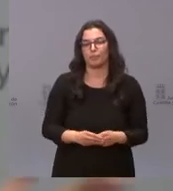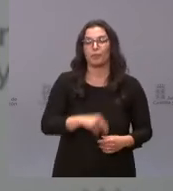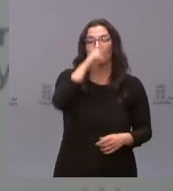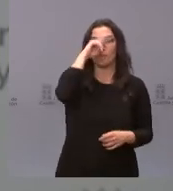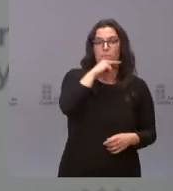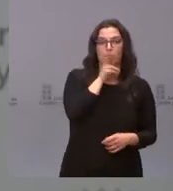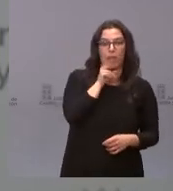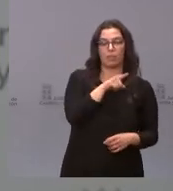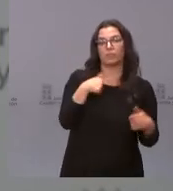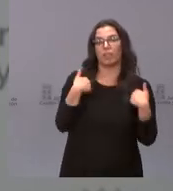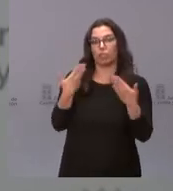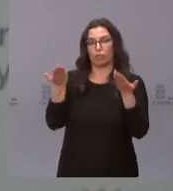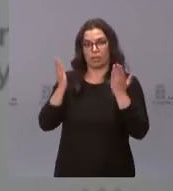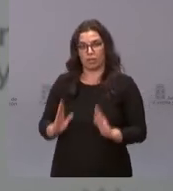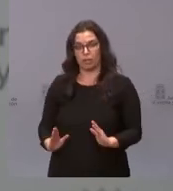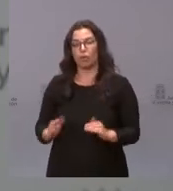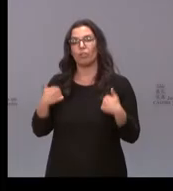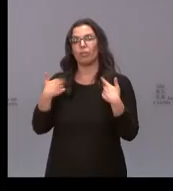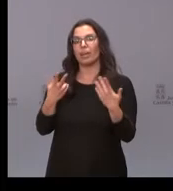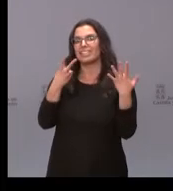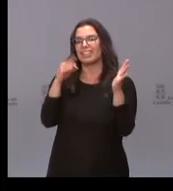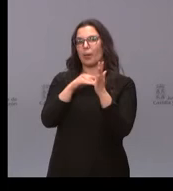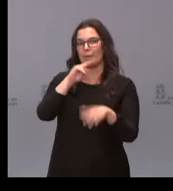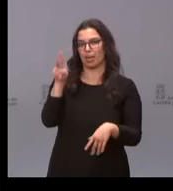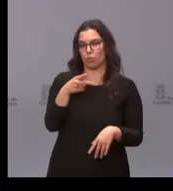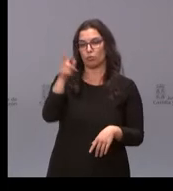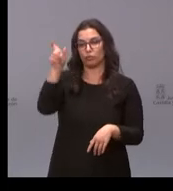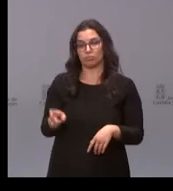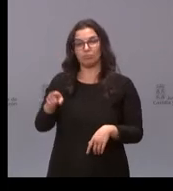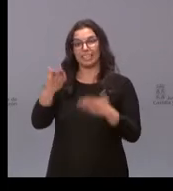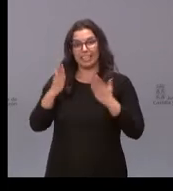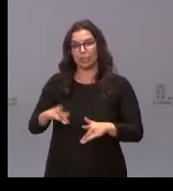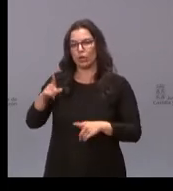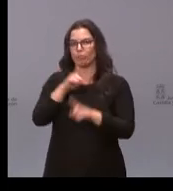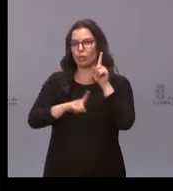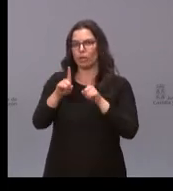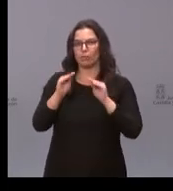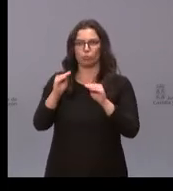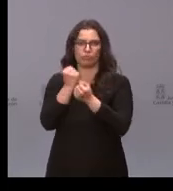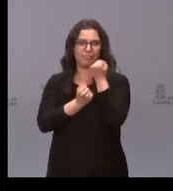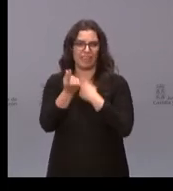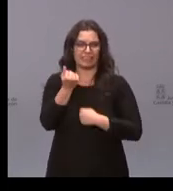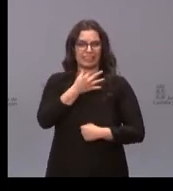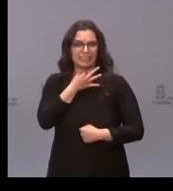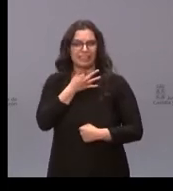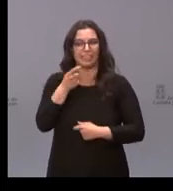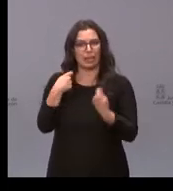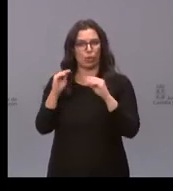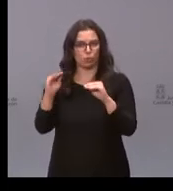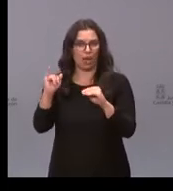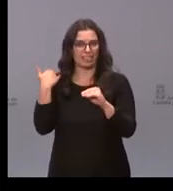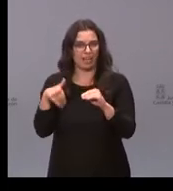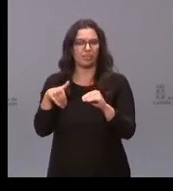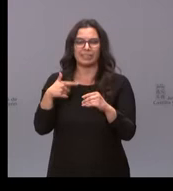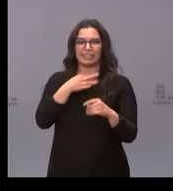que donarán su hijo setenta mil euros un hijo que pasa con dificultades financieras por ejemplo en su negocio como